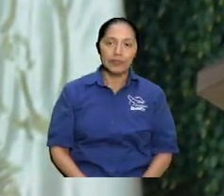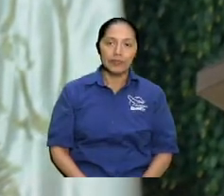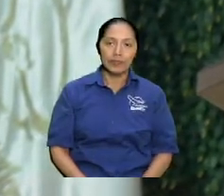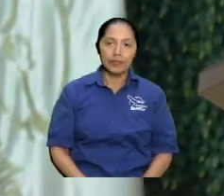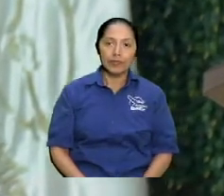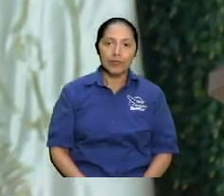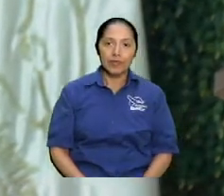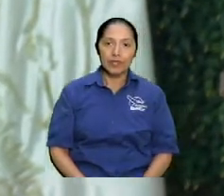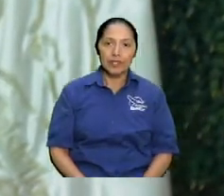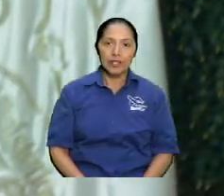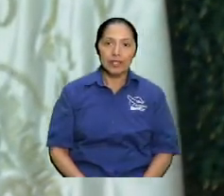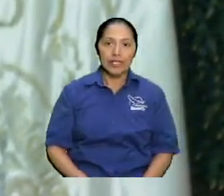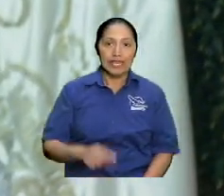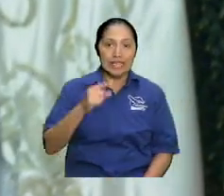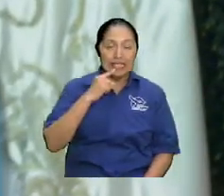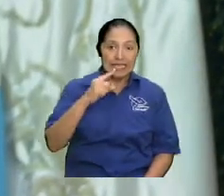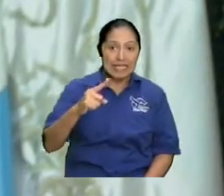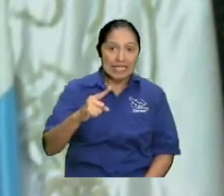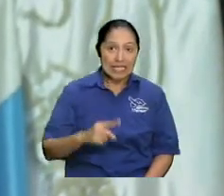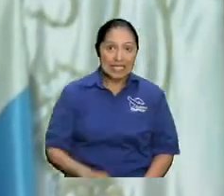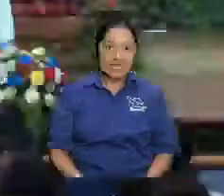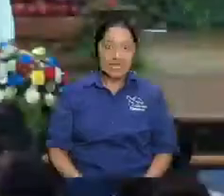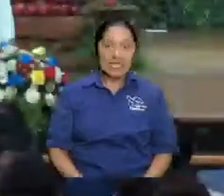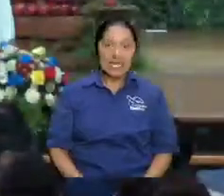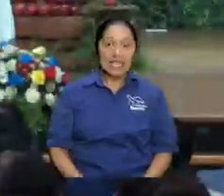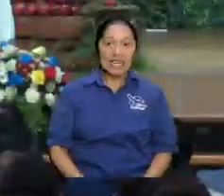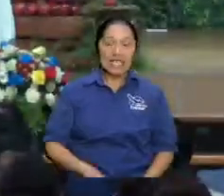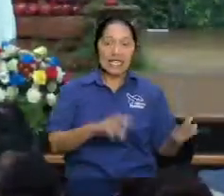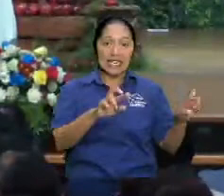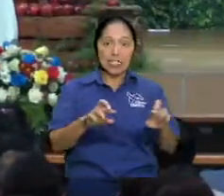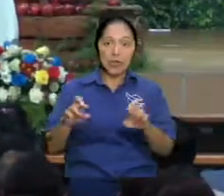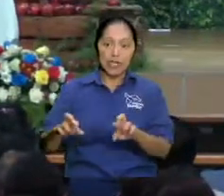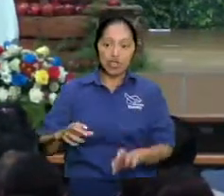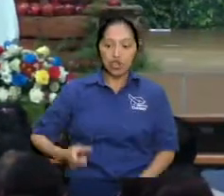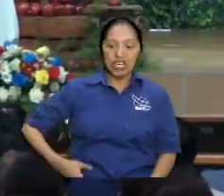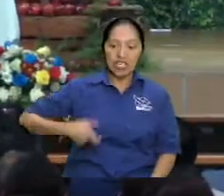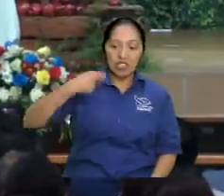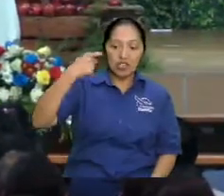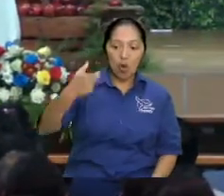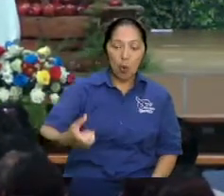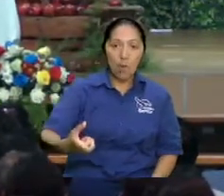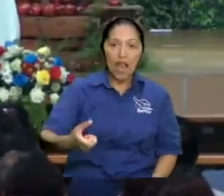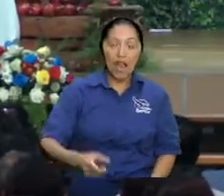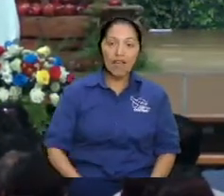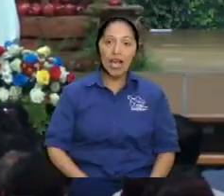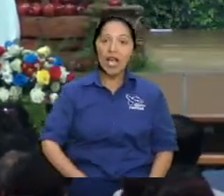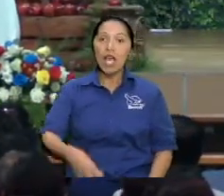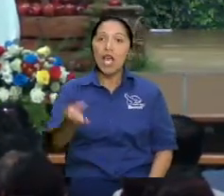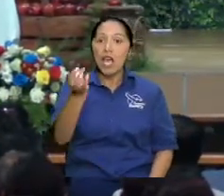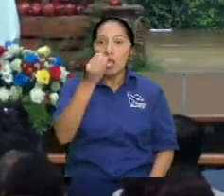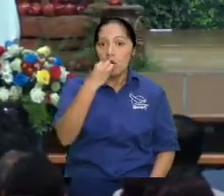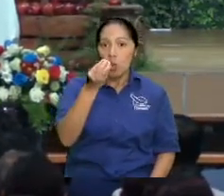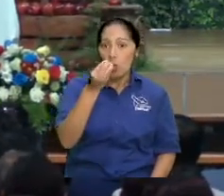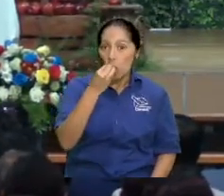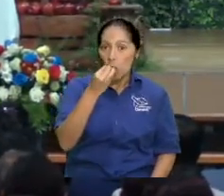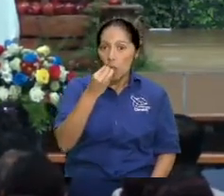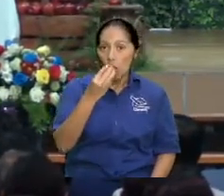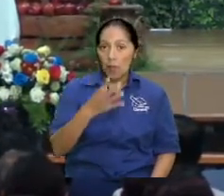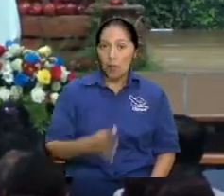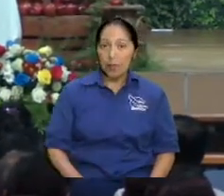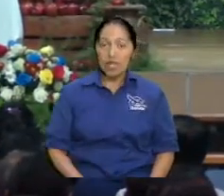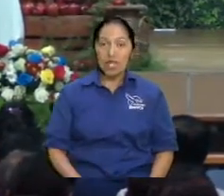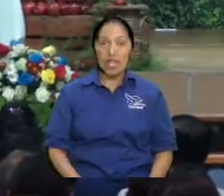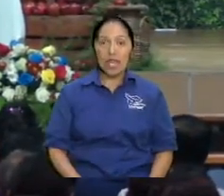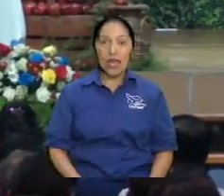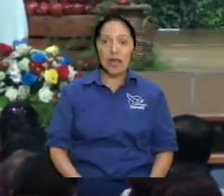Sí, dice que compraban el estiércol de las palomas y de los animalitos, la compraban para poderlo consumir. No le